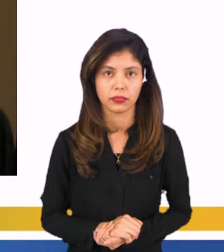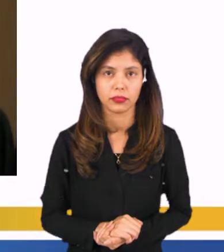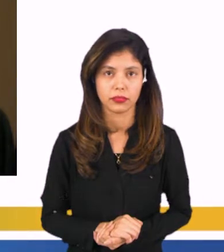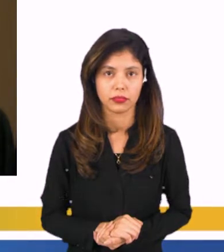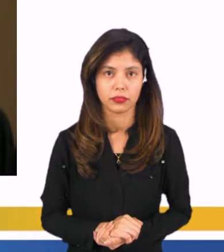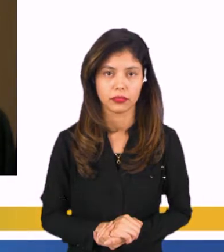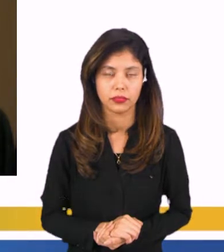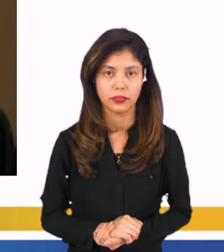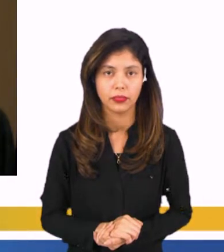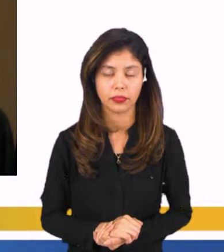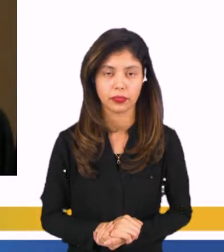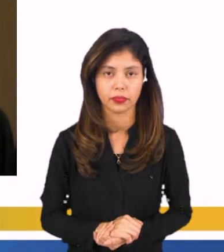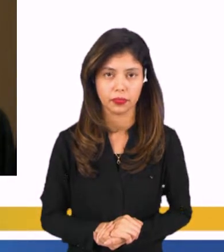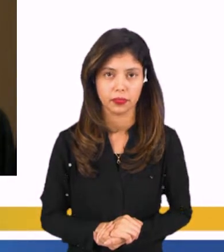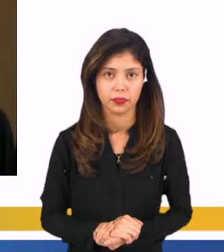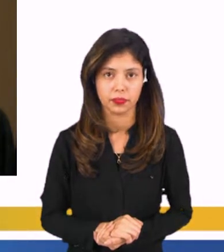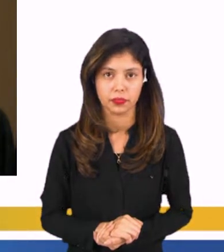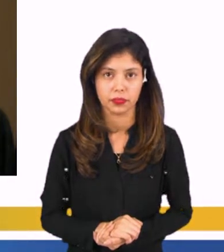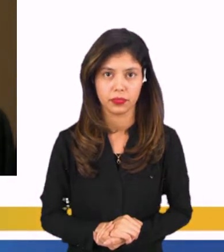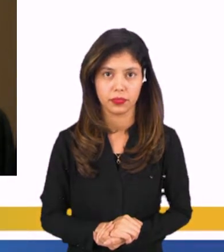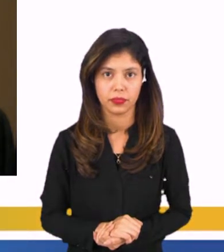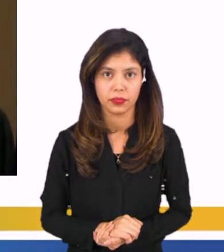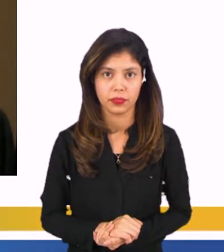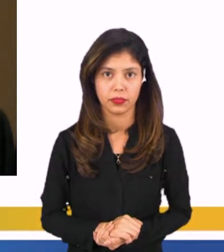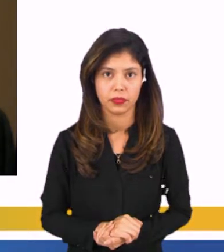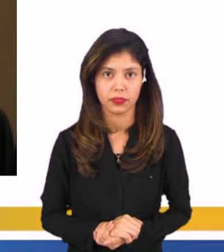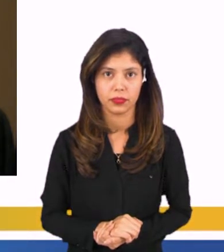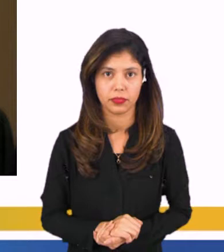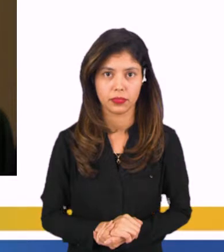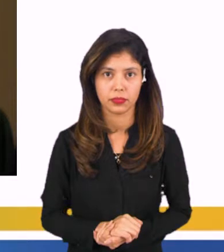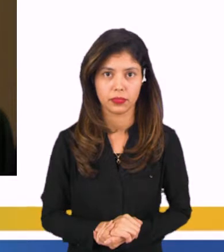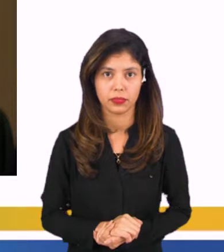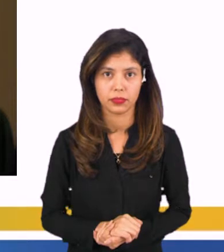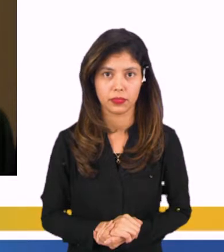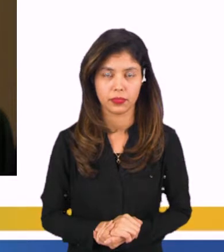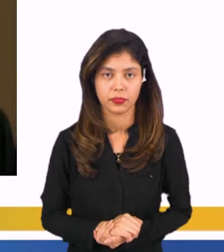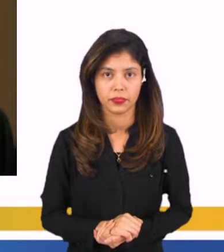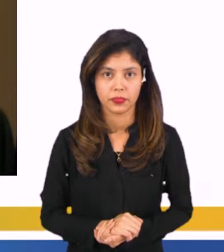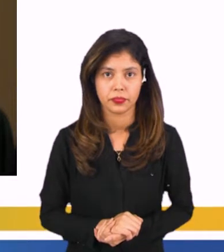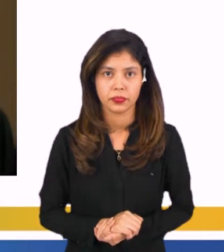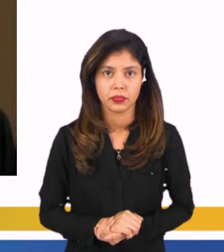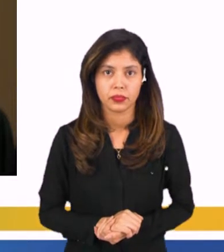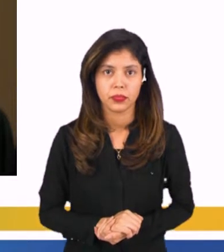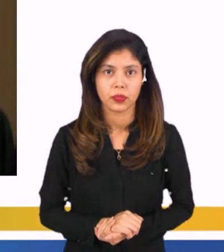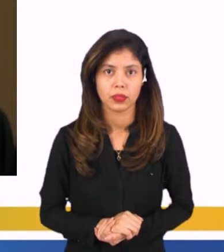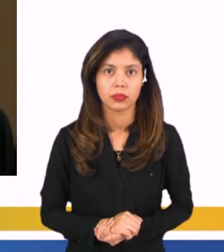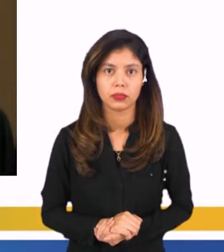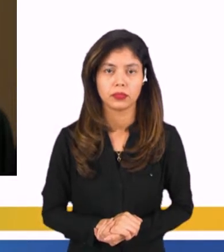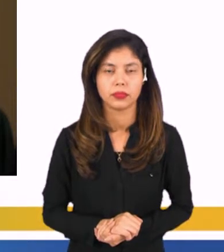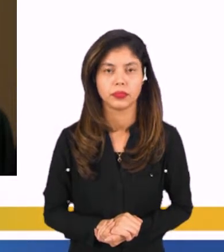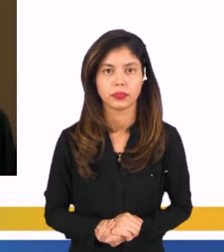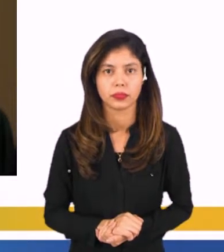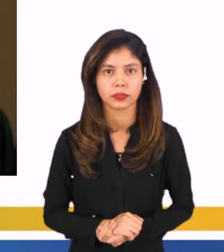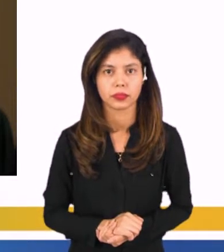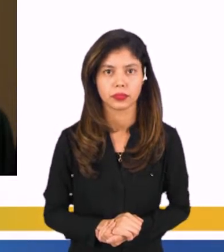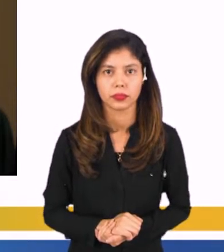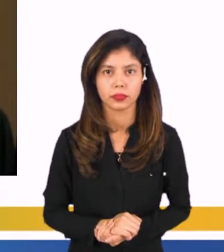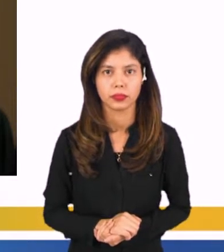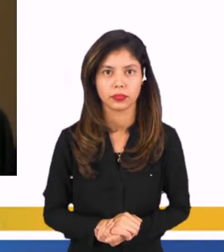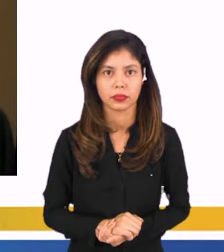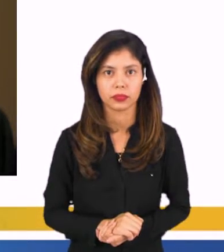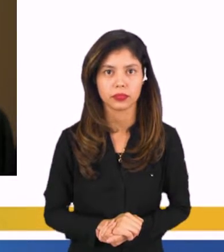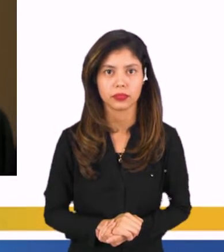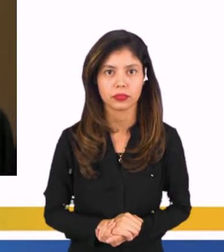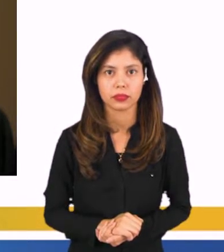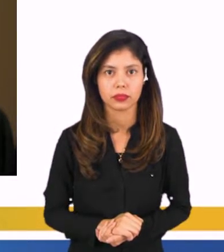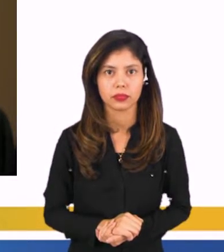En 2010, Mario Vargas Llosa ganó el Premio Nobel de la Literatura, autor de obras de